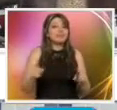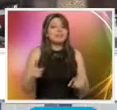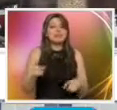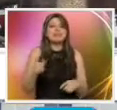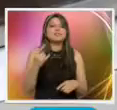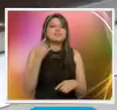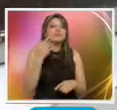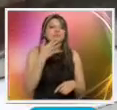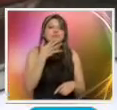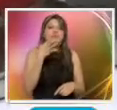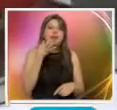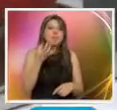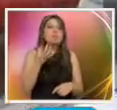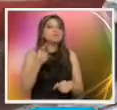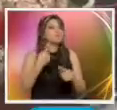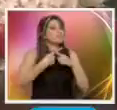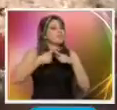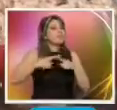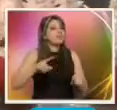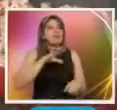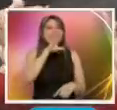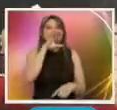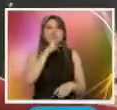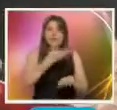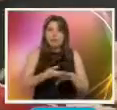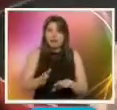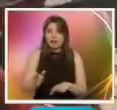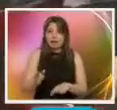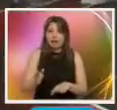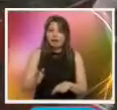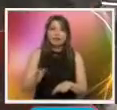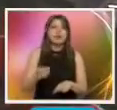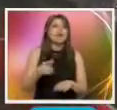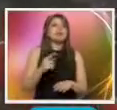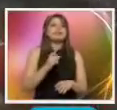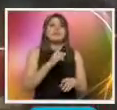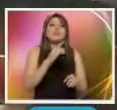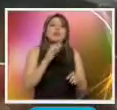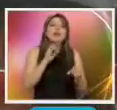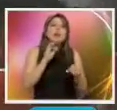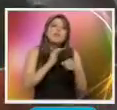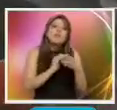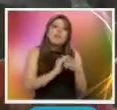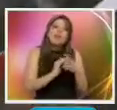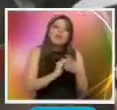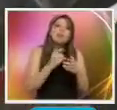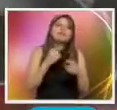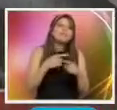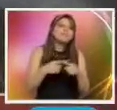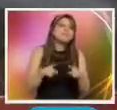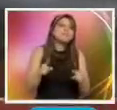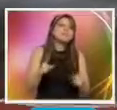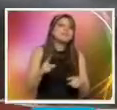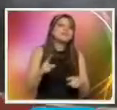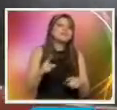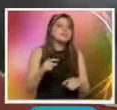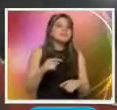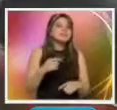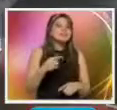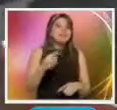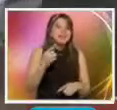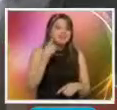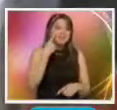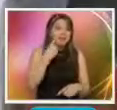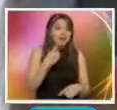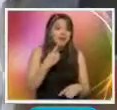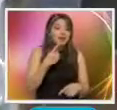da Es el un aroma. sabor muy diferente a la cebolla convencional que utilizamos para la mayoría de los platillos. Y además, bueno, el color pues también es